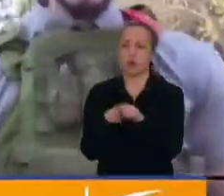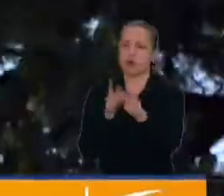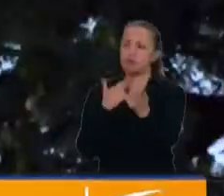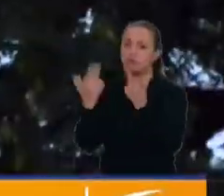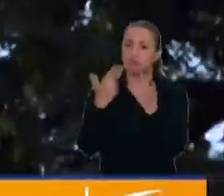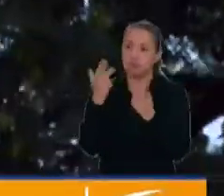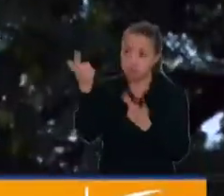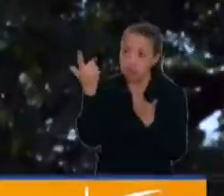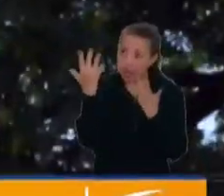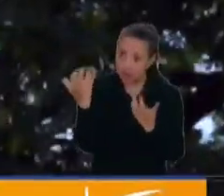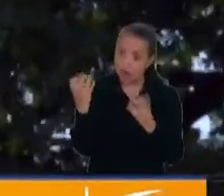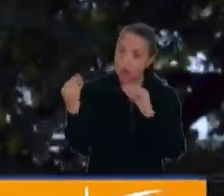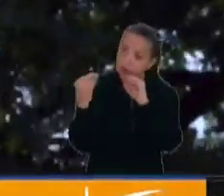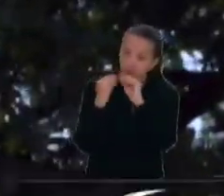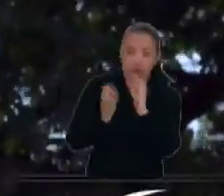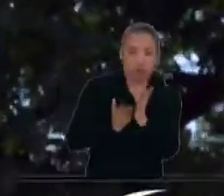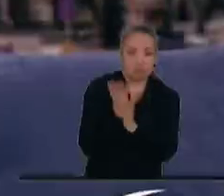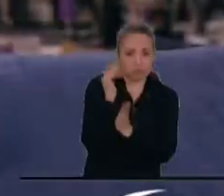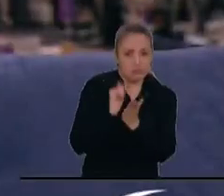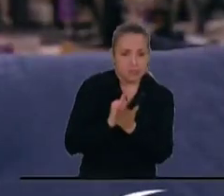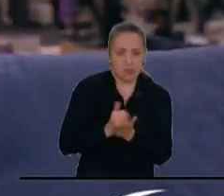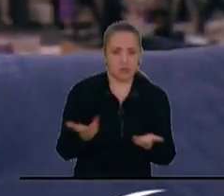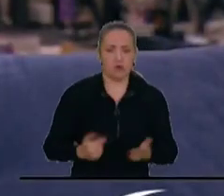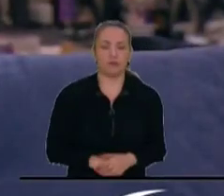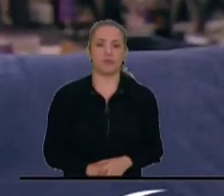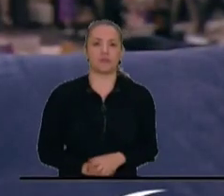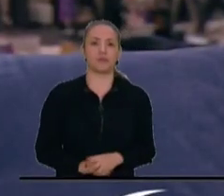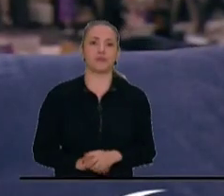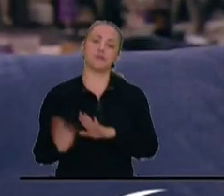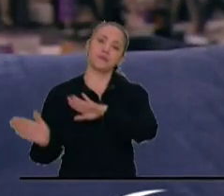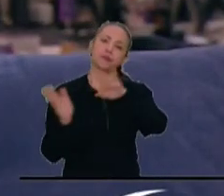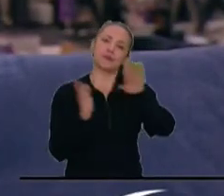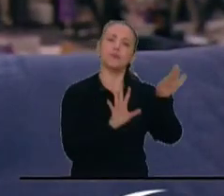si así el país de Oriente Medio lo desea. Otro de los aspectos importantes.